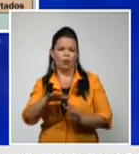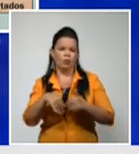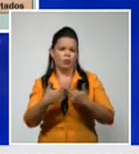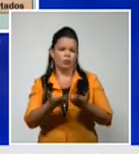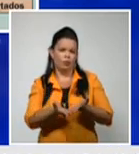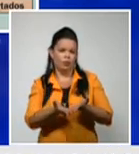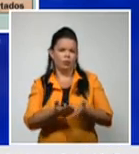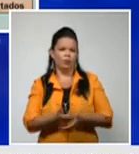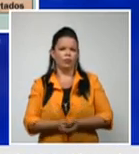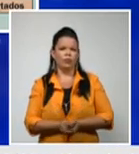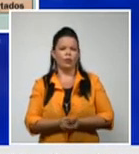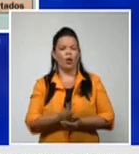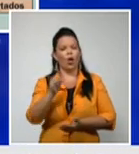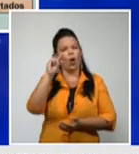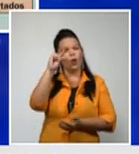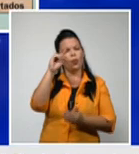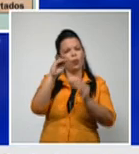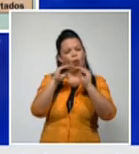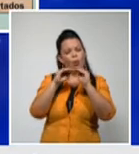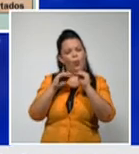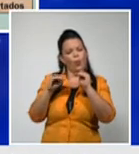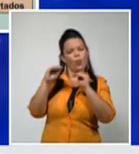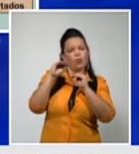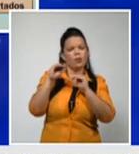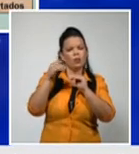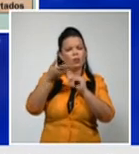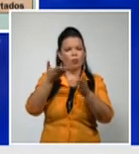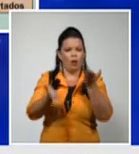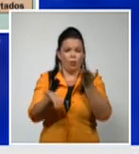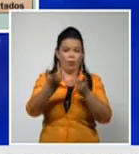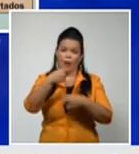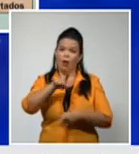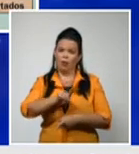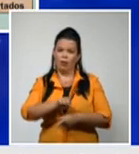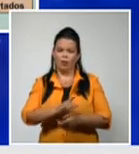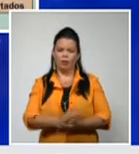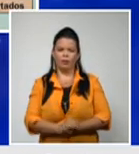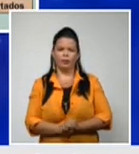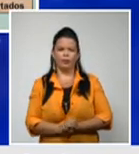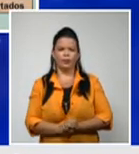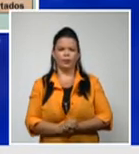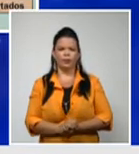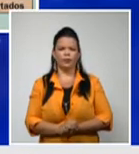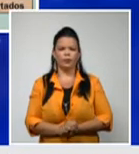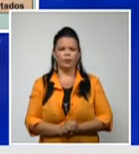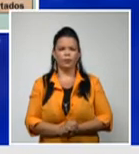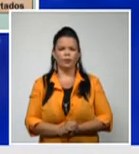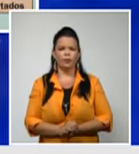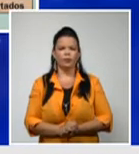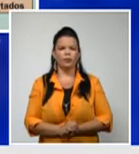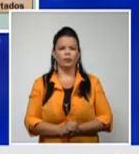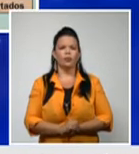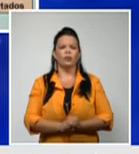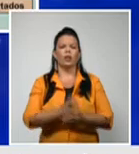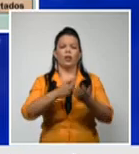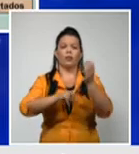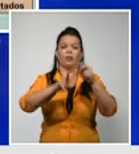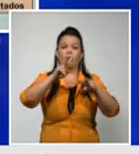discretamente superior al día de ayer, y con La Habana,